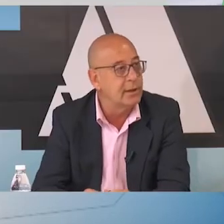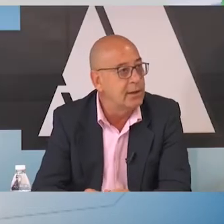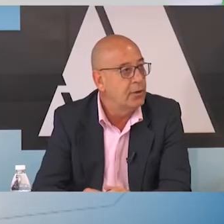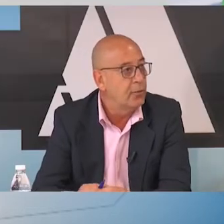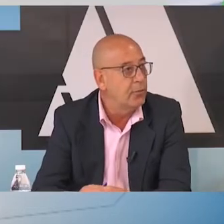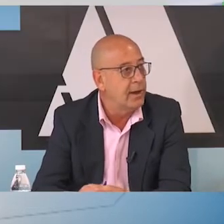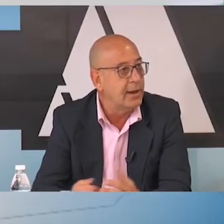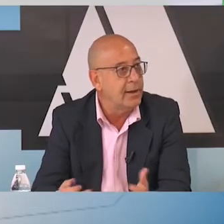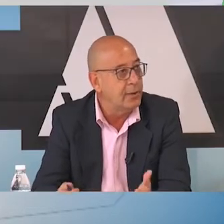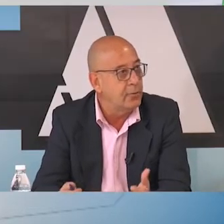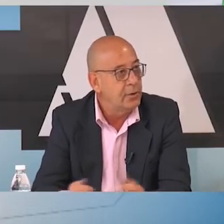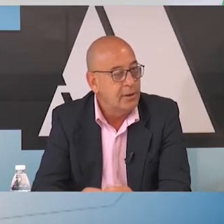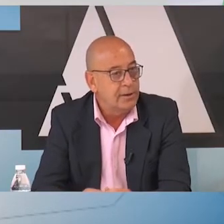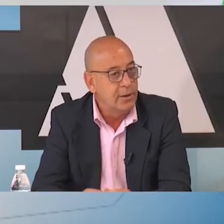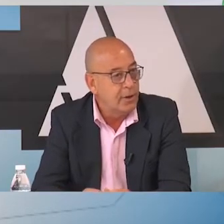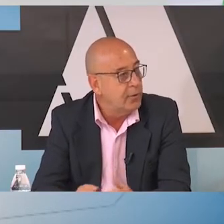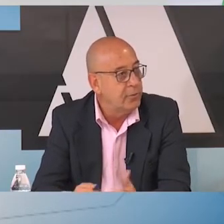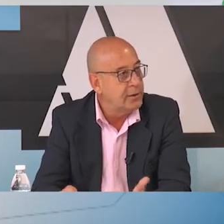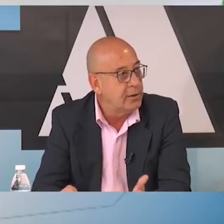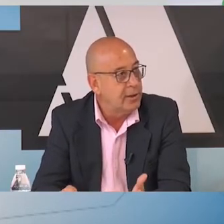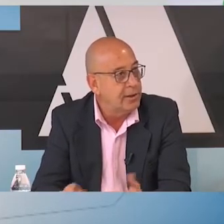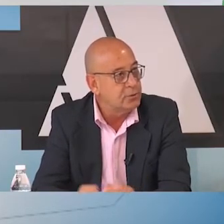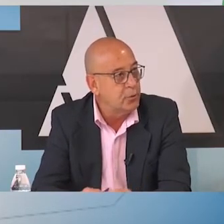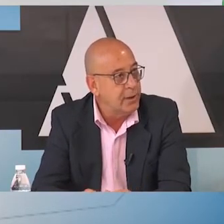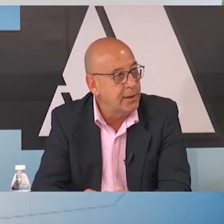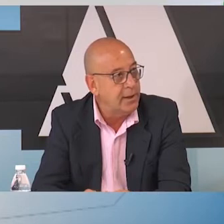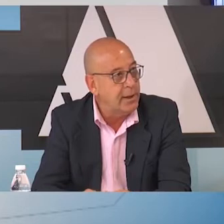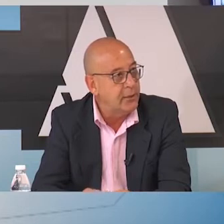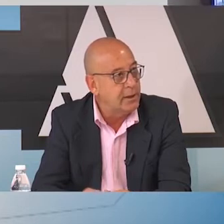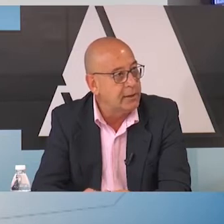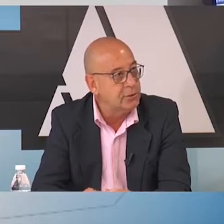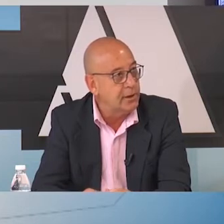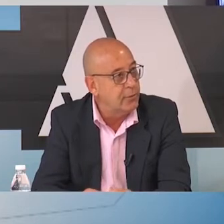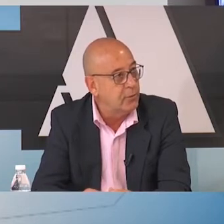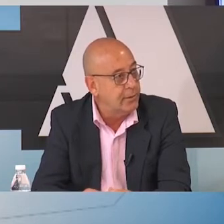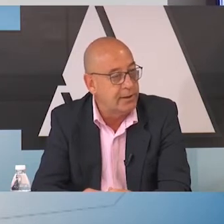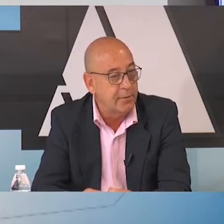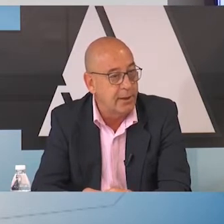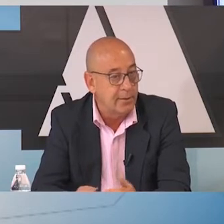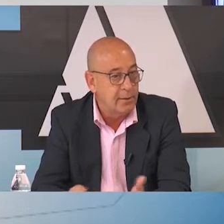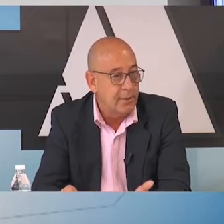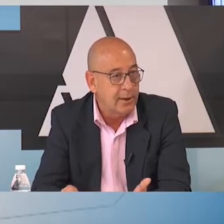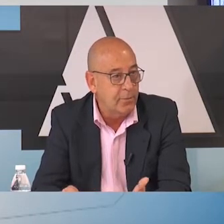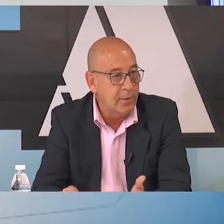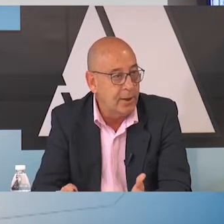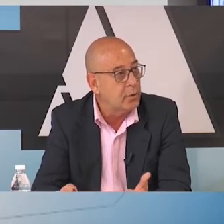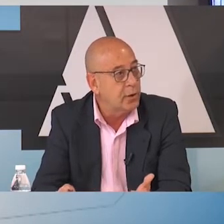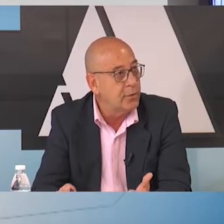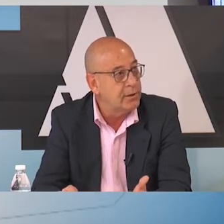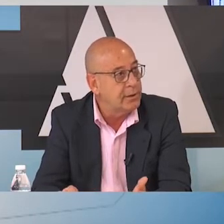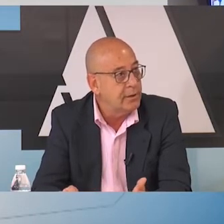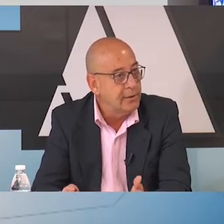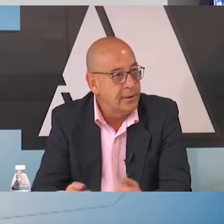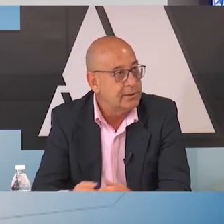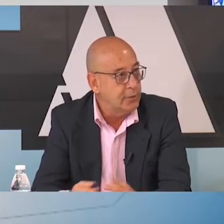ante un blanqueo de una incompetencia supina a la hora de gestionar una pandemia que el primer error que